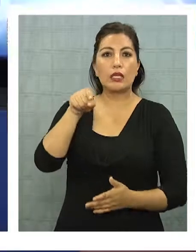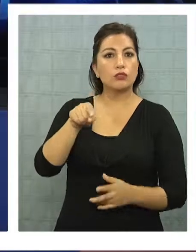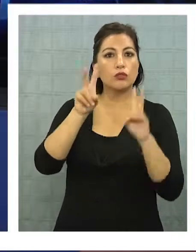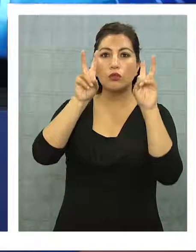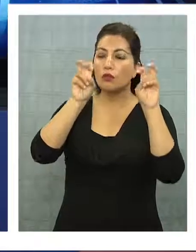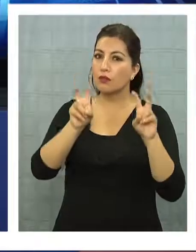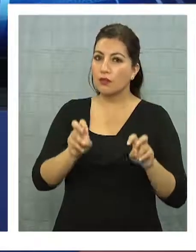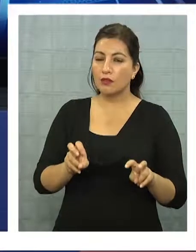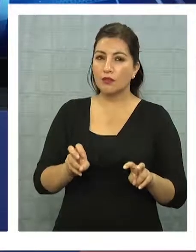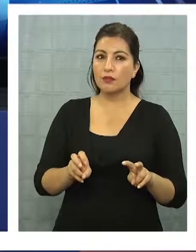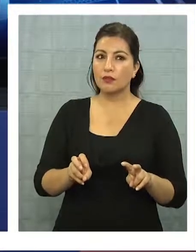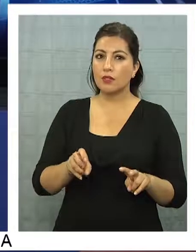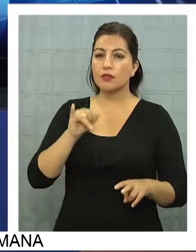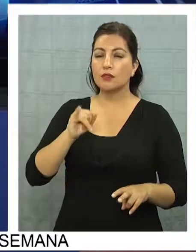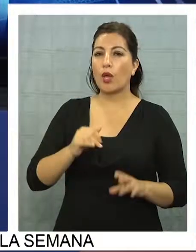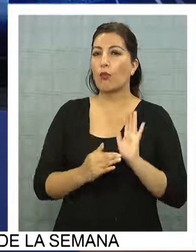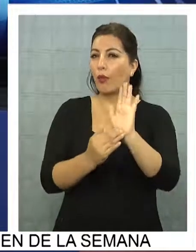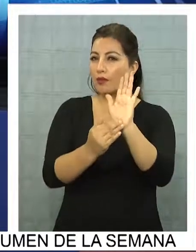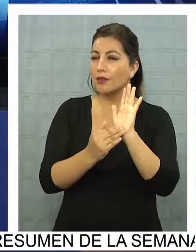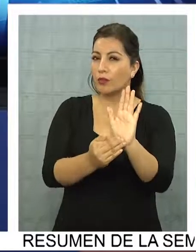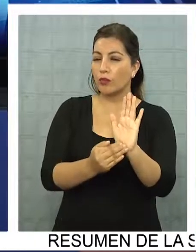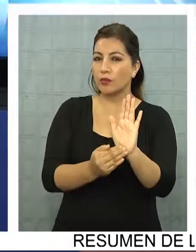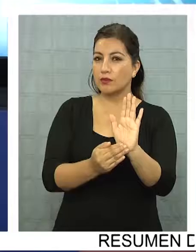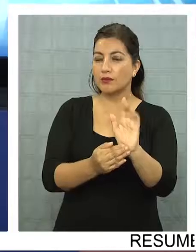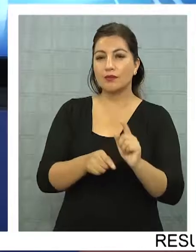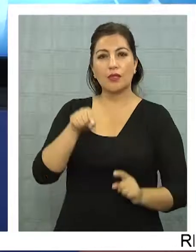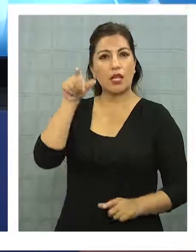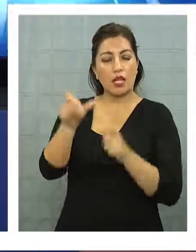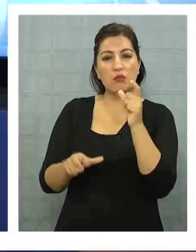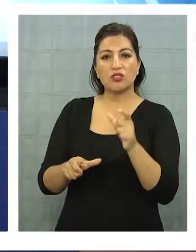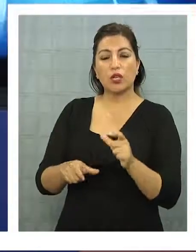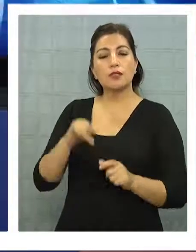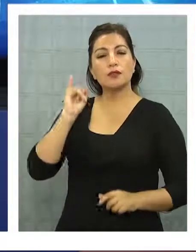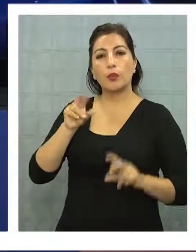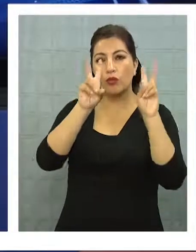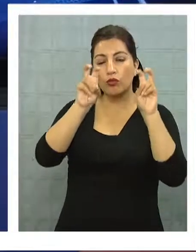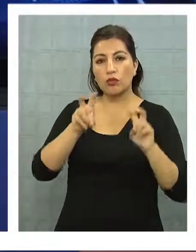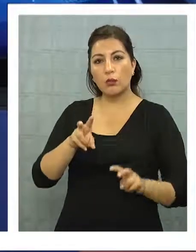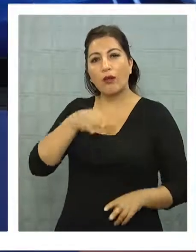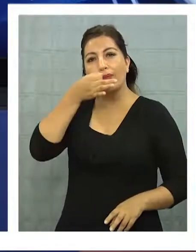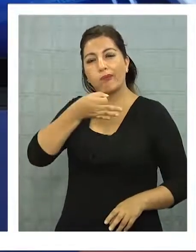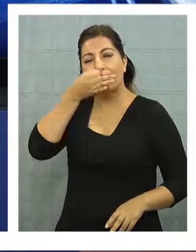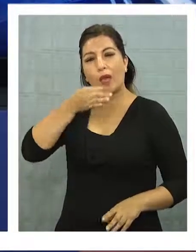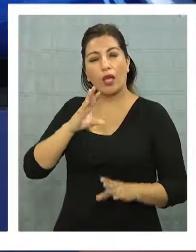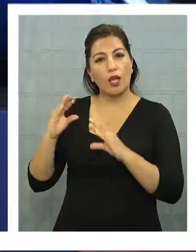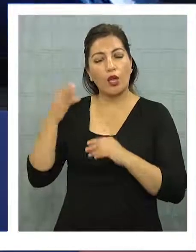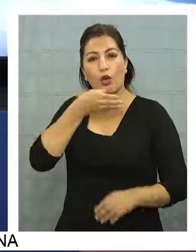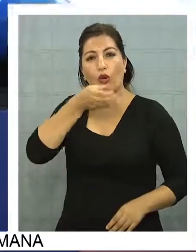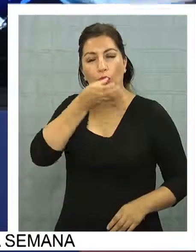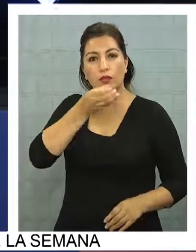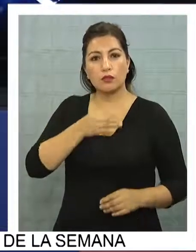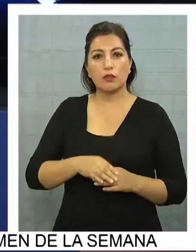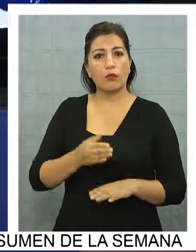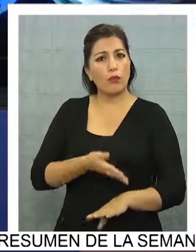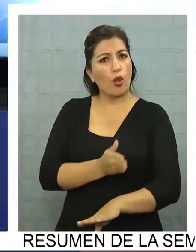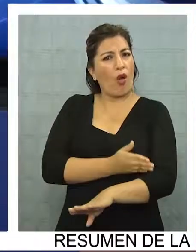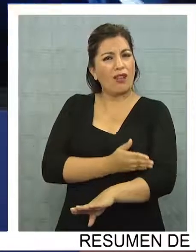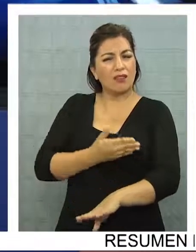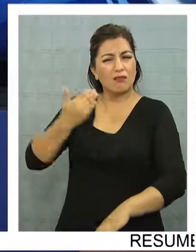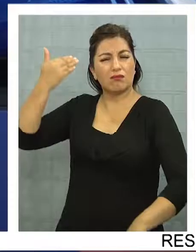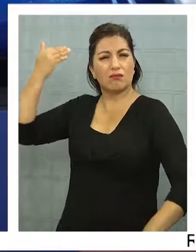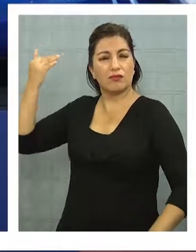visibilidad han tenido y muchas veces aquellos de los que la gente habla. Pero antes de eso ya las cosas venían relativamente mal